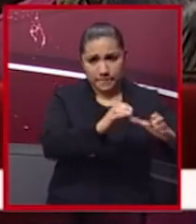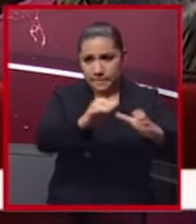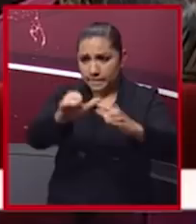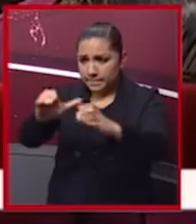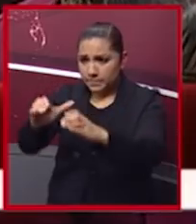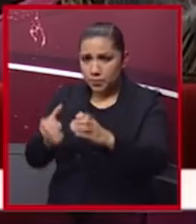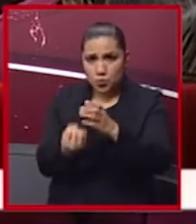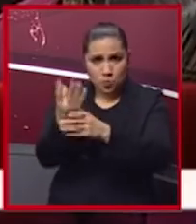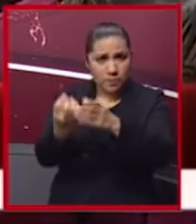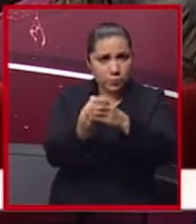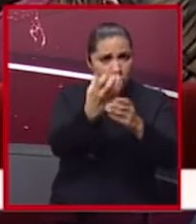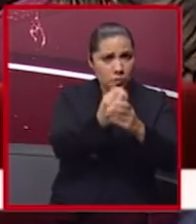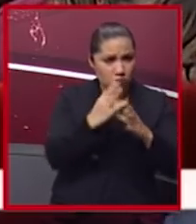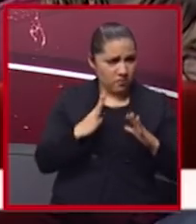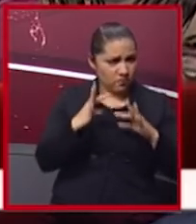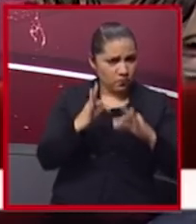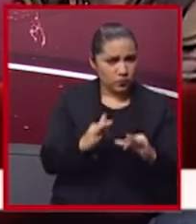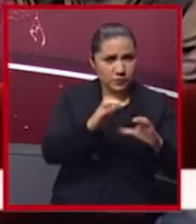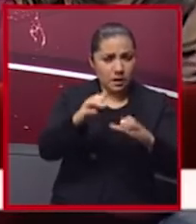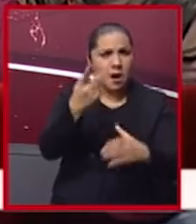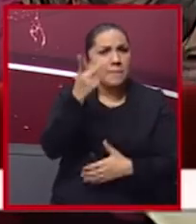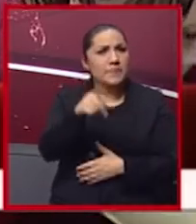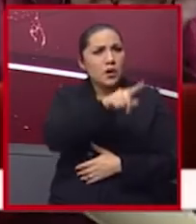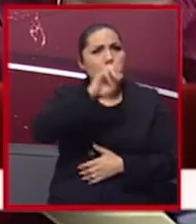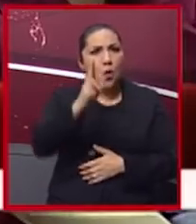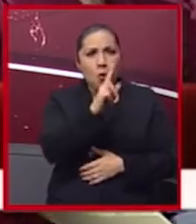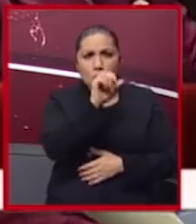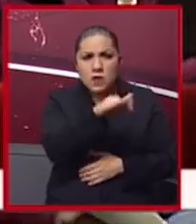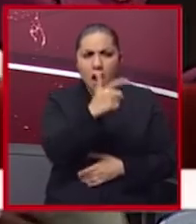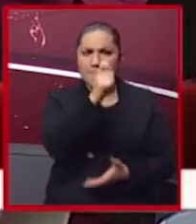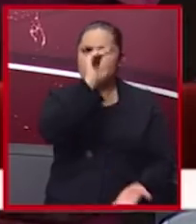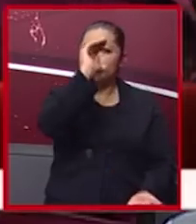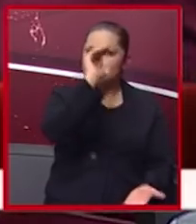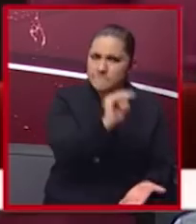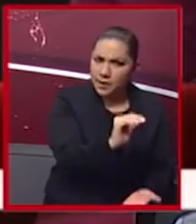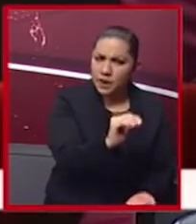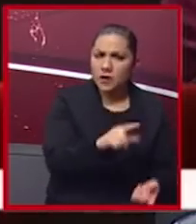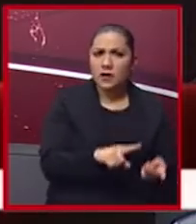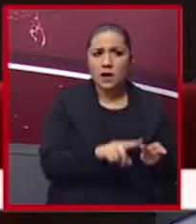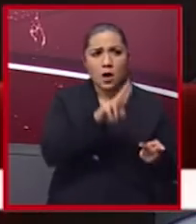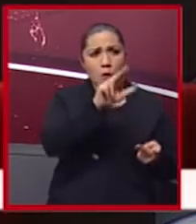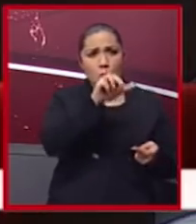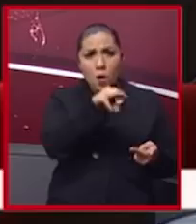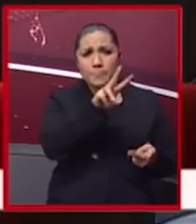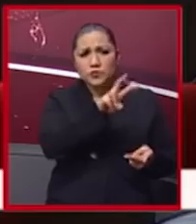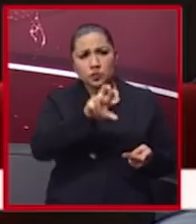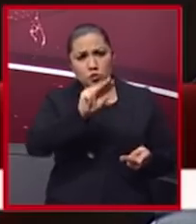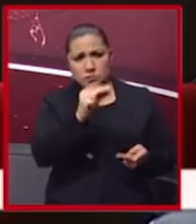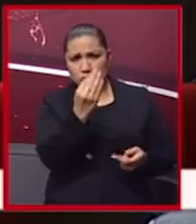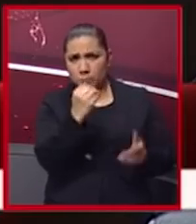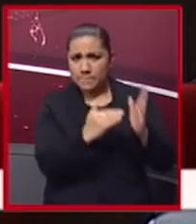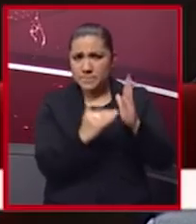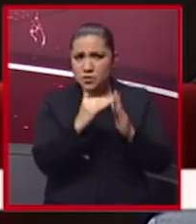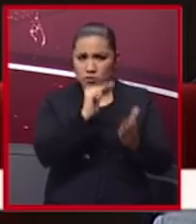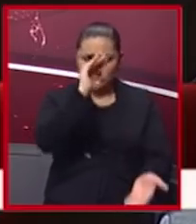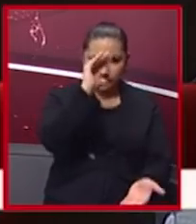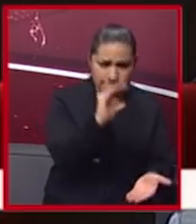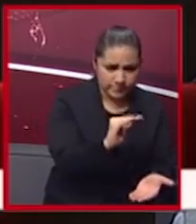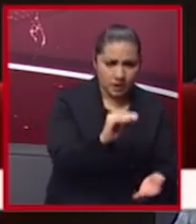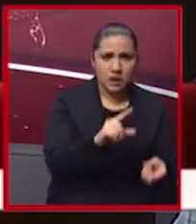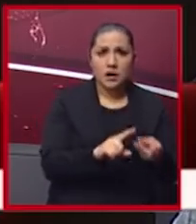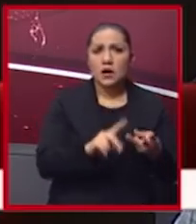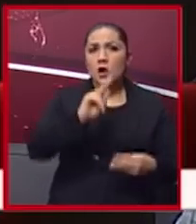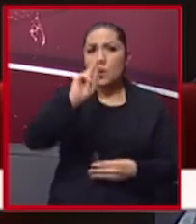pesos. A la UAM, 289 millones y al Instituto Politécnico